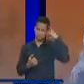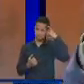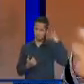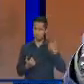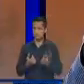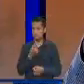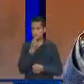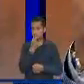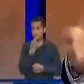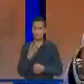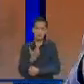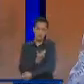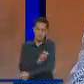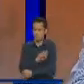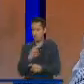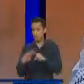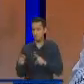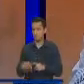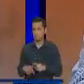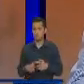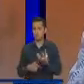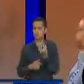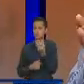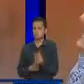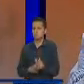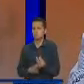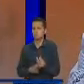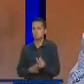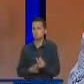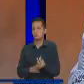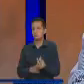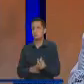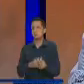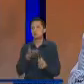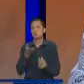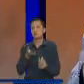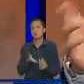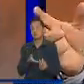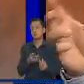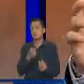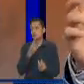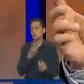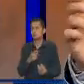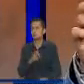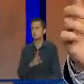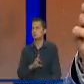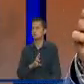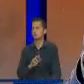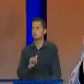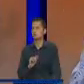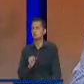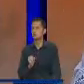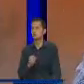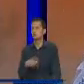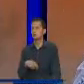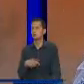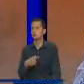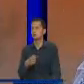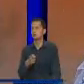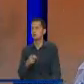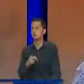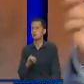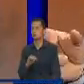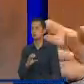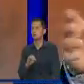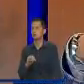de vacunas, etcétera, que peor si son de origen transgénico. Transgénesis significa simplemente poner un gen de